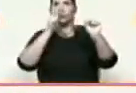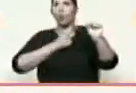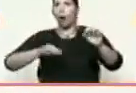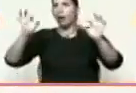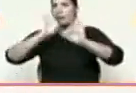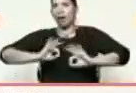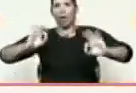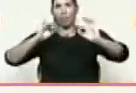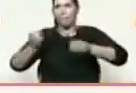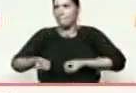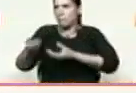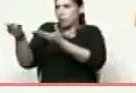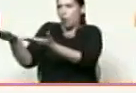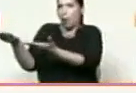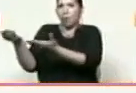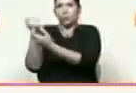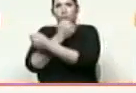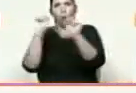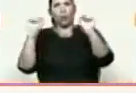la soberanía.